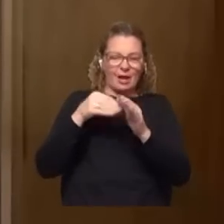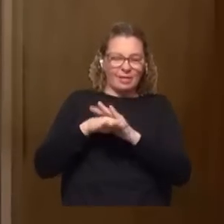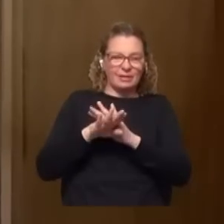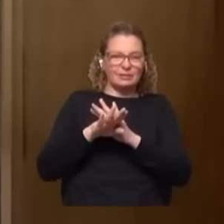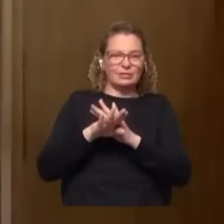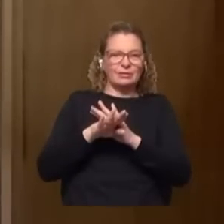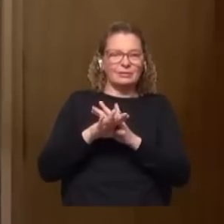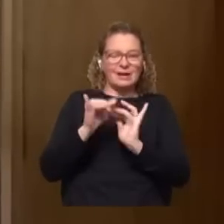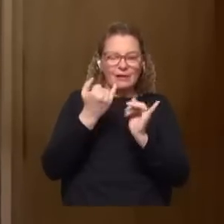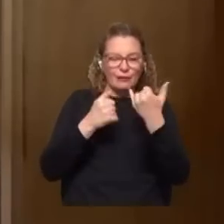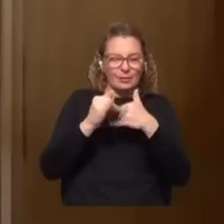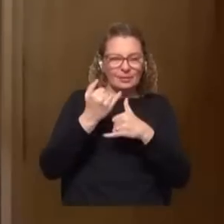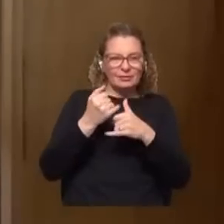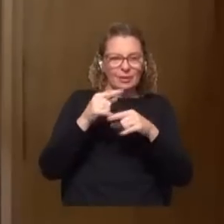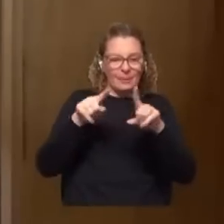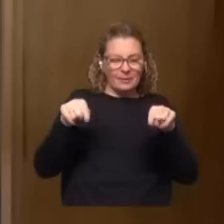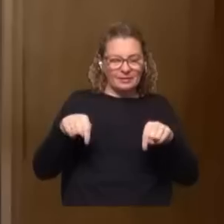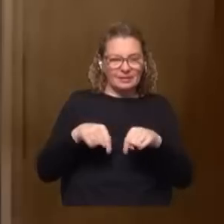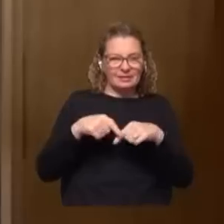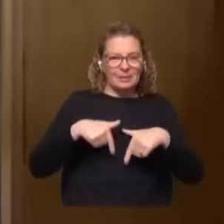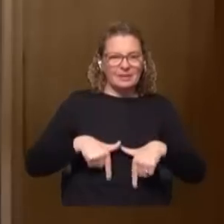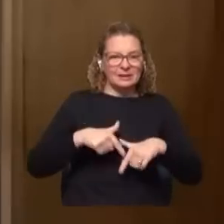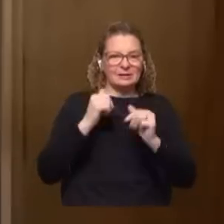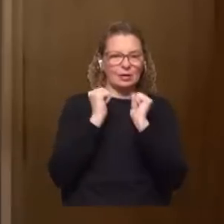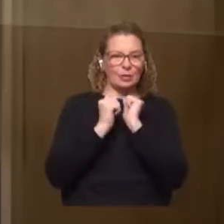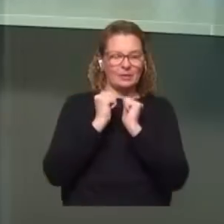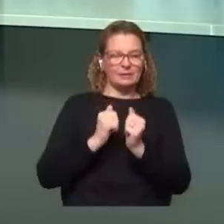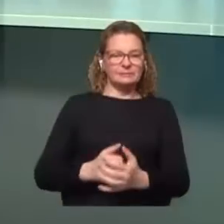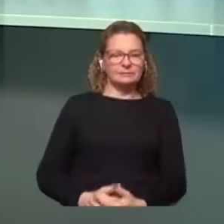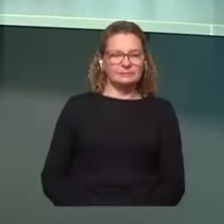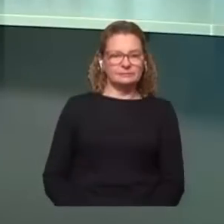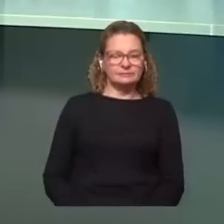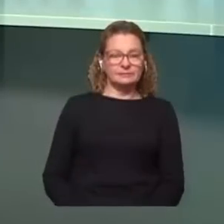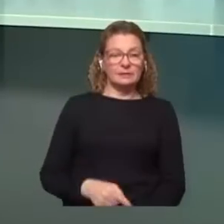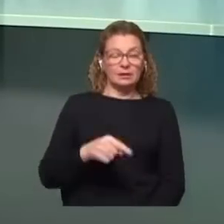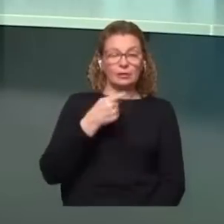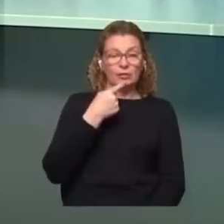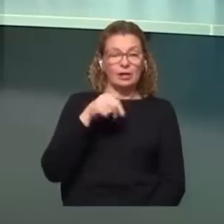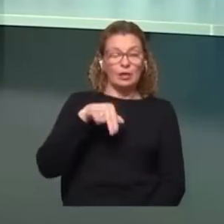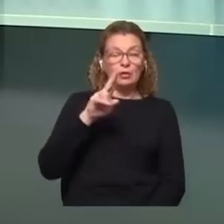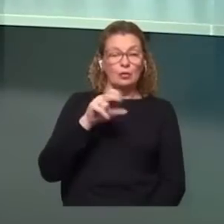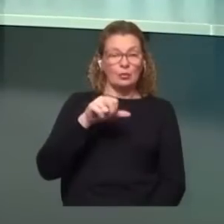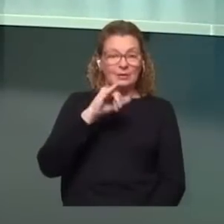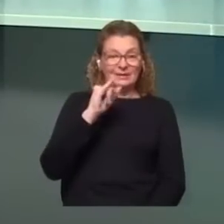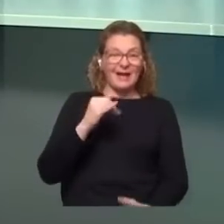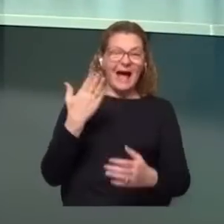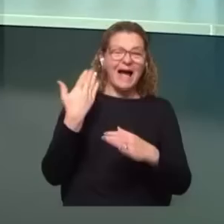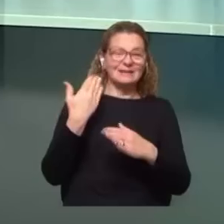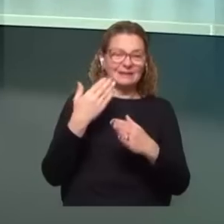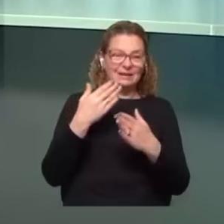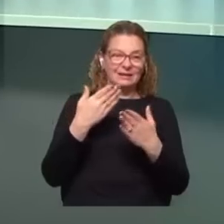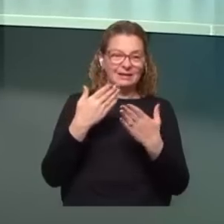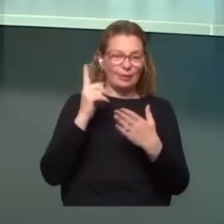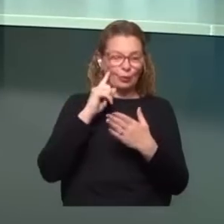del informe que presenta la ministra de economía esto lo decía lunes antes de escuchar y al equipo